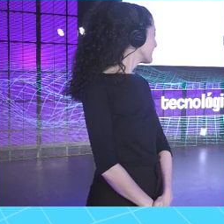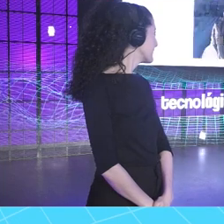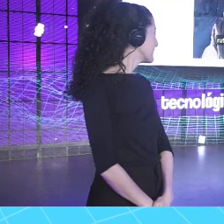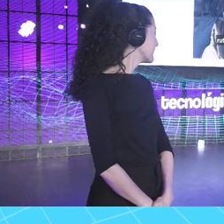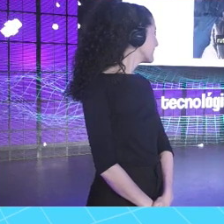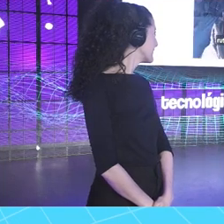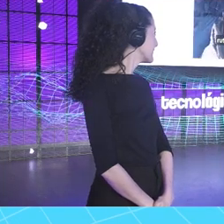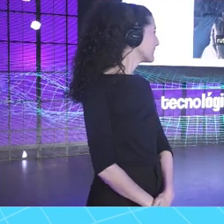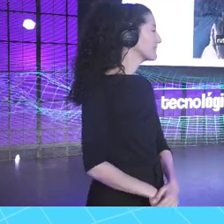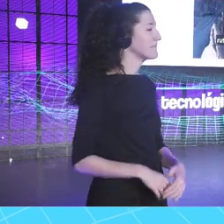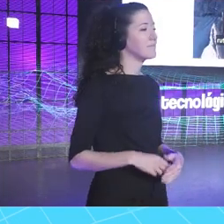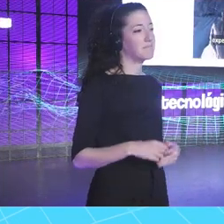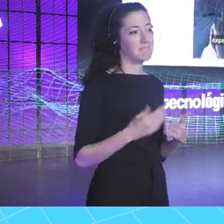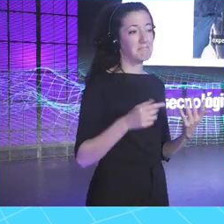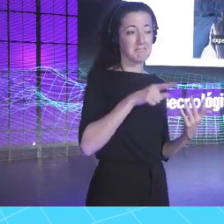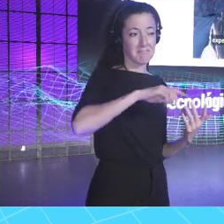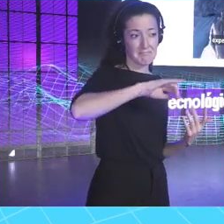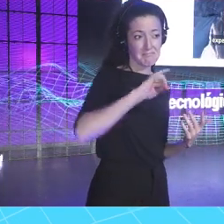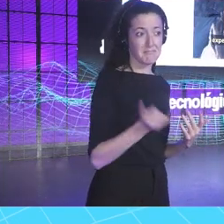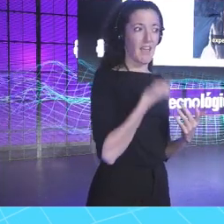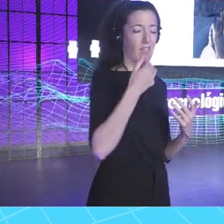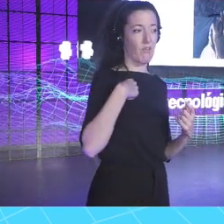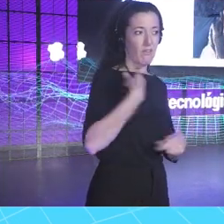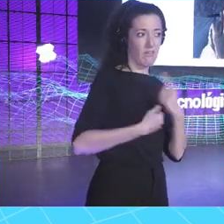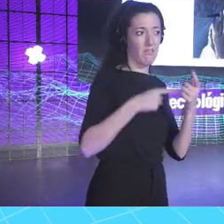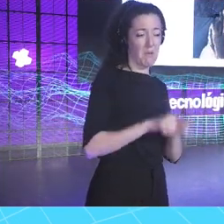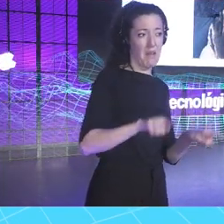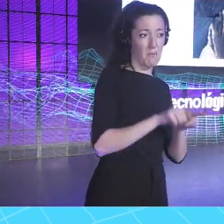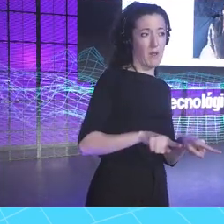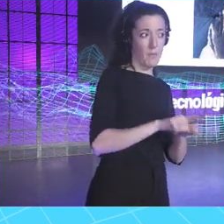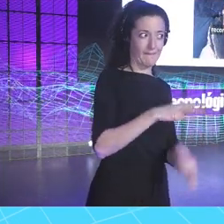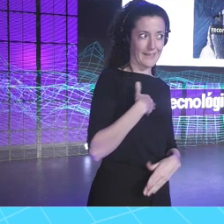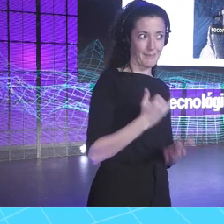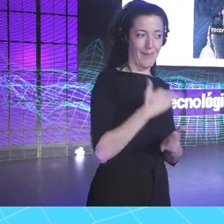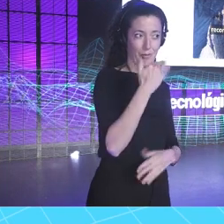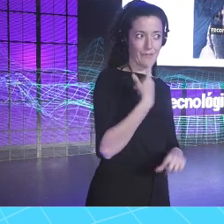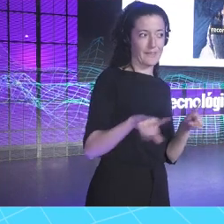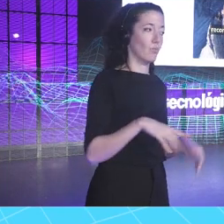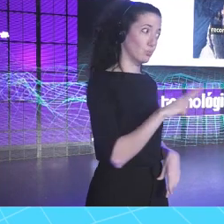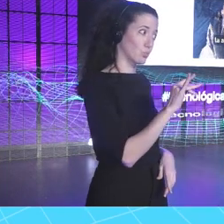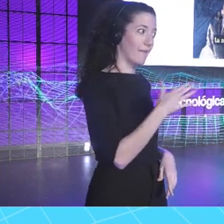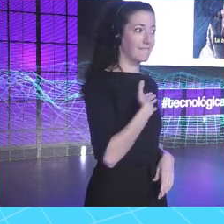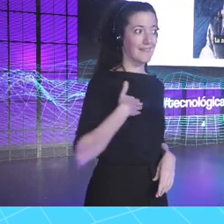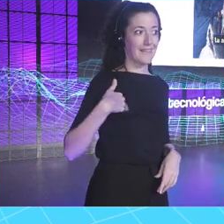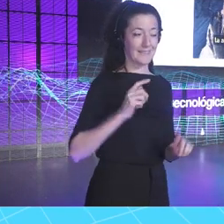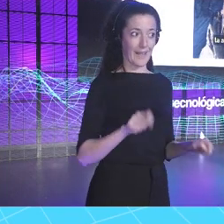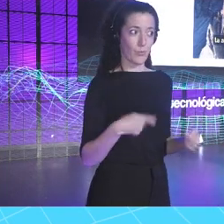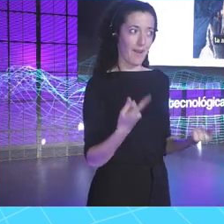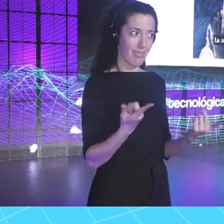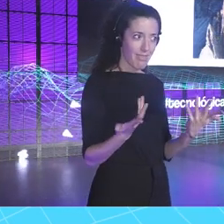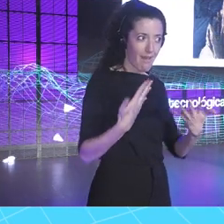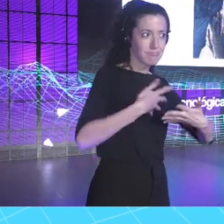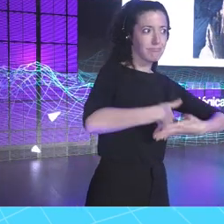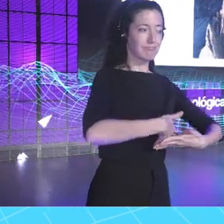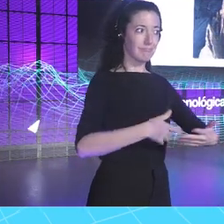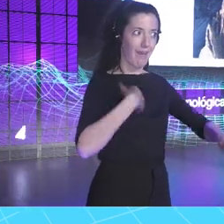de la rutina diaria y te gustaría experimentar algo diferente Sí quieres reconectar con la naturaleza y sentir la adrenalina corriendo por